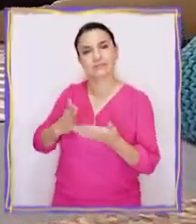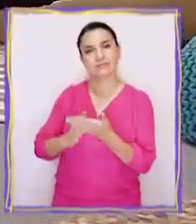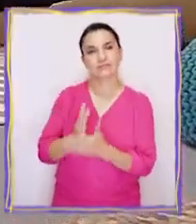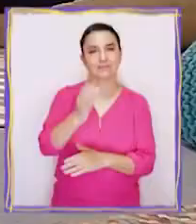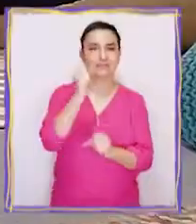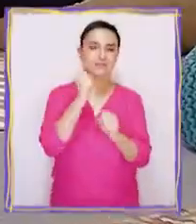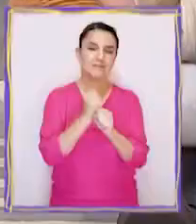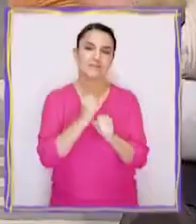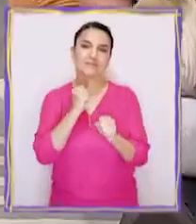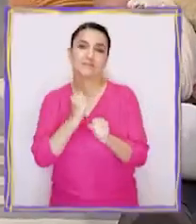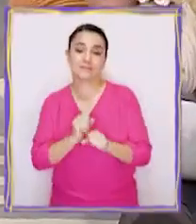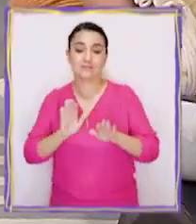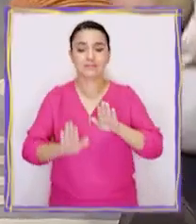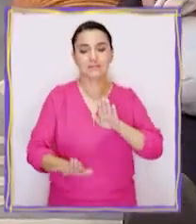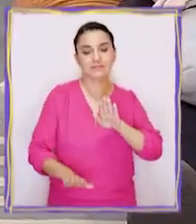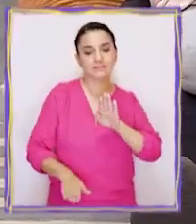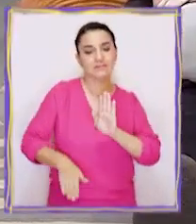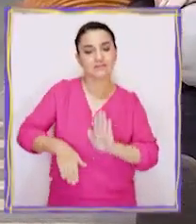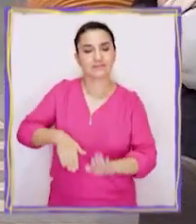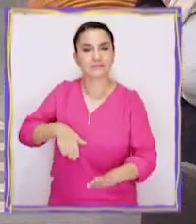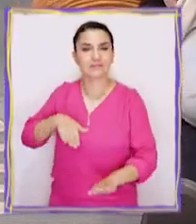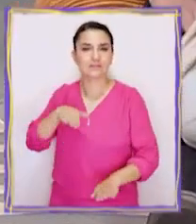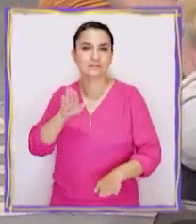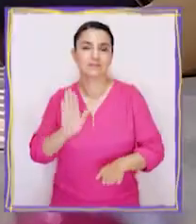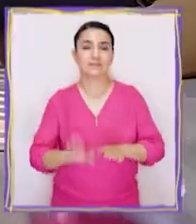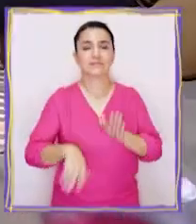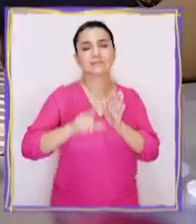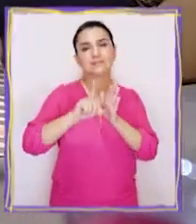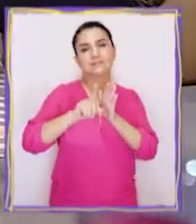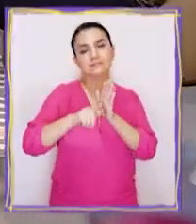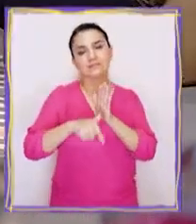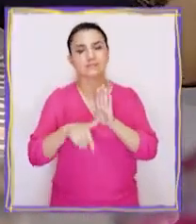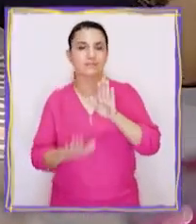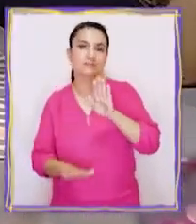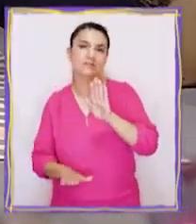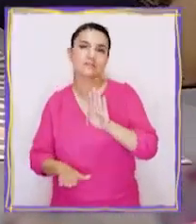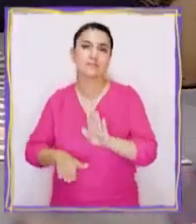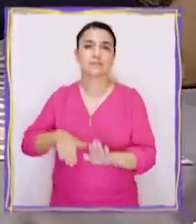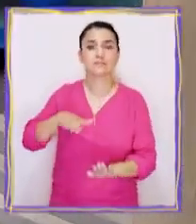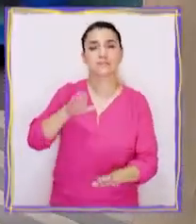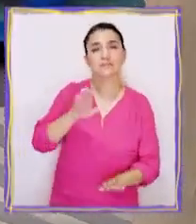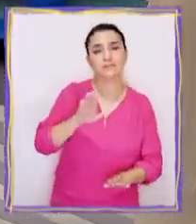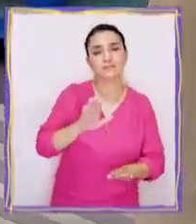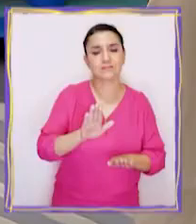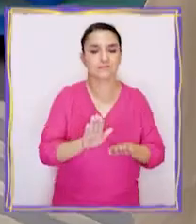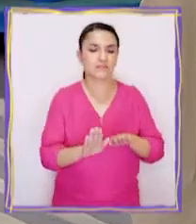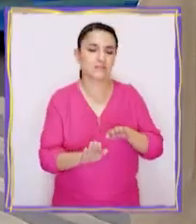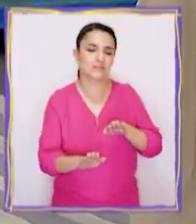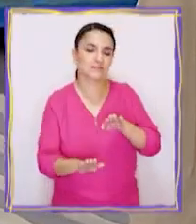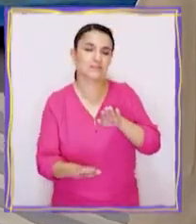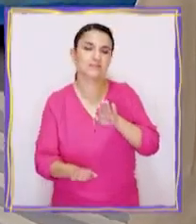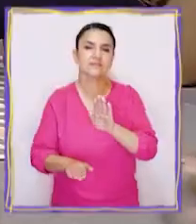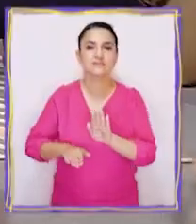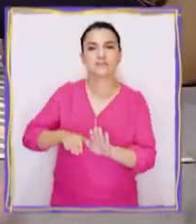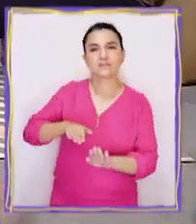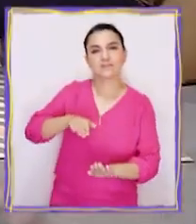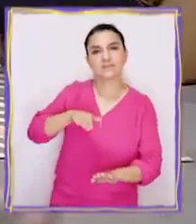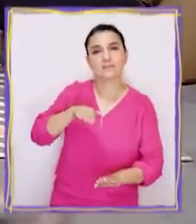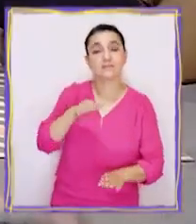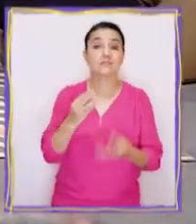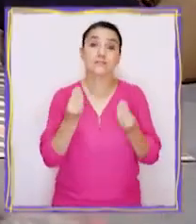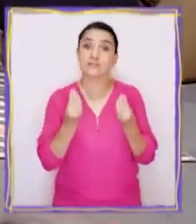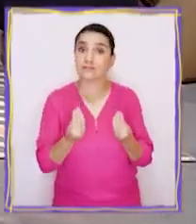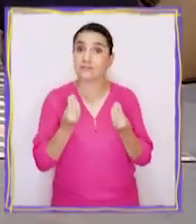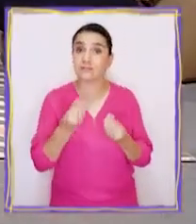va caminando lento, él camina muy despacio.